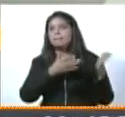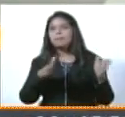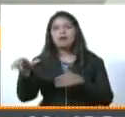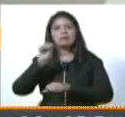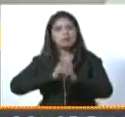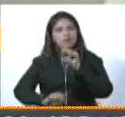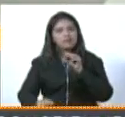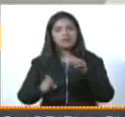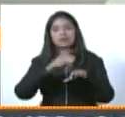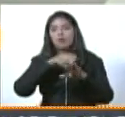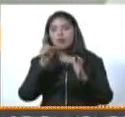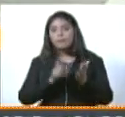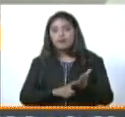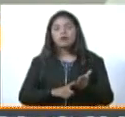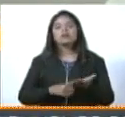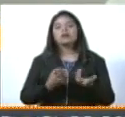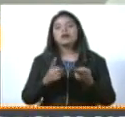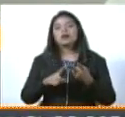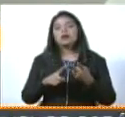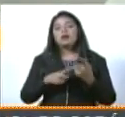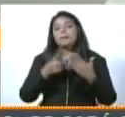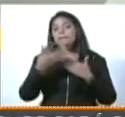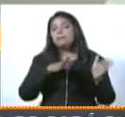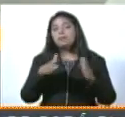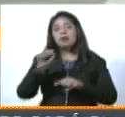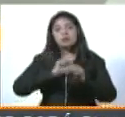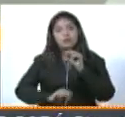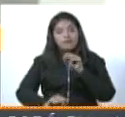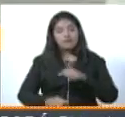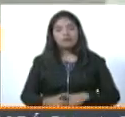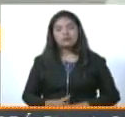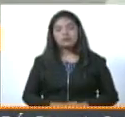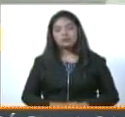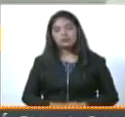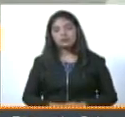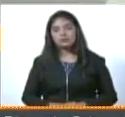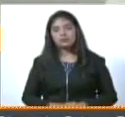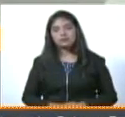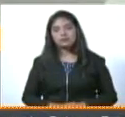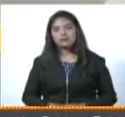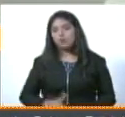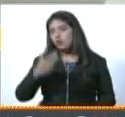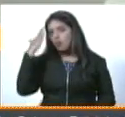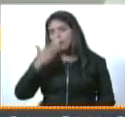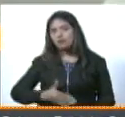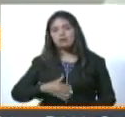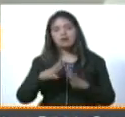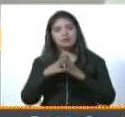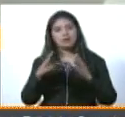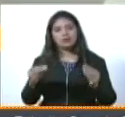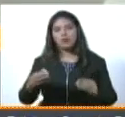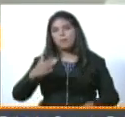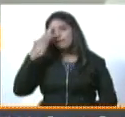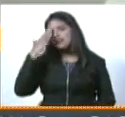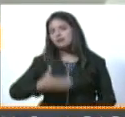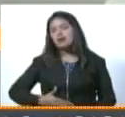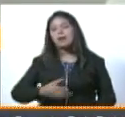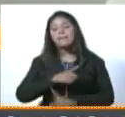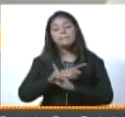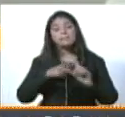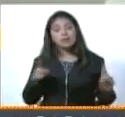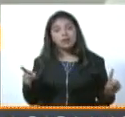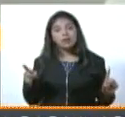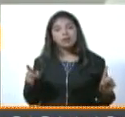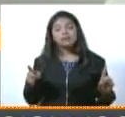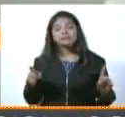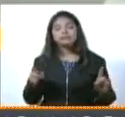integral, comandantes de zonas operativas de defensa integral, comandantes de componentes militares y los comandantes de